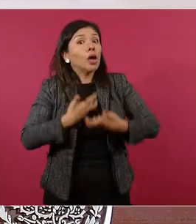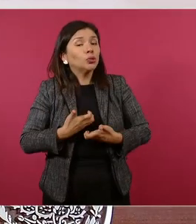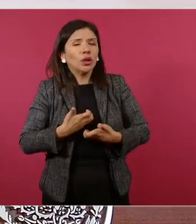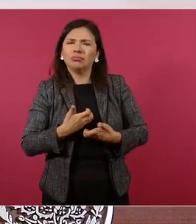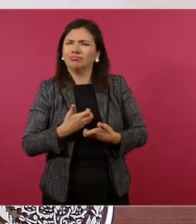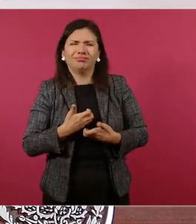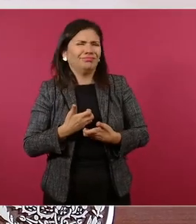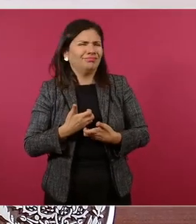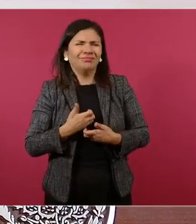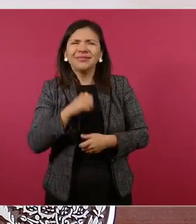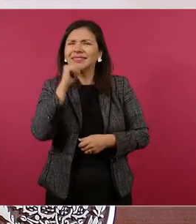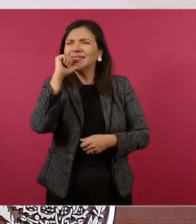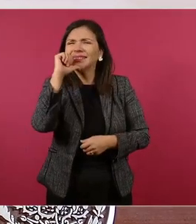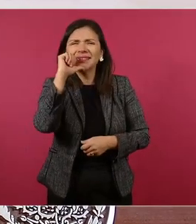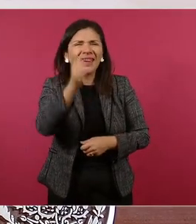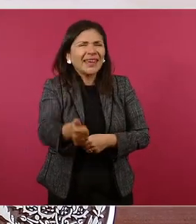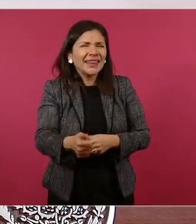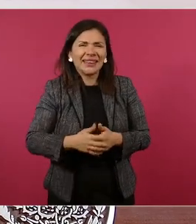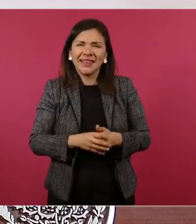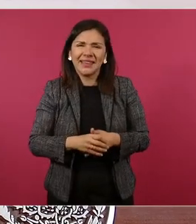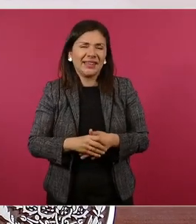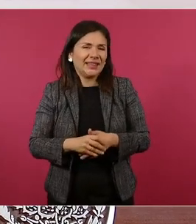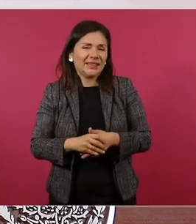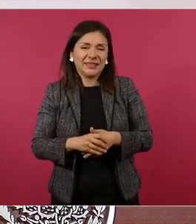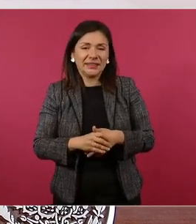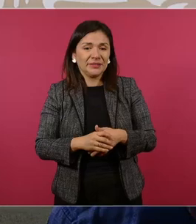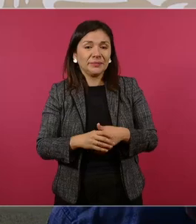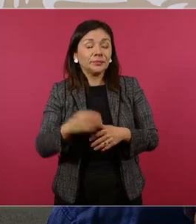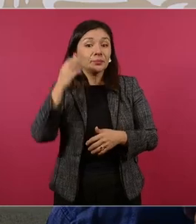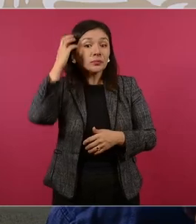nada nada nada nada no no